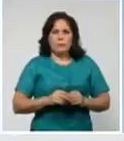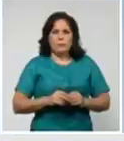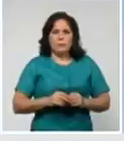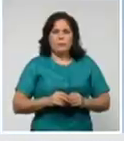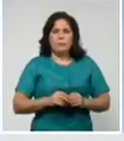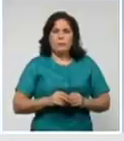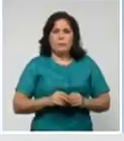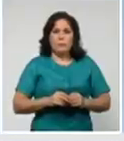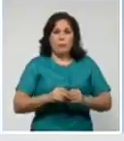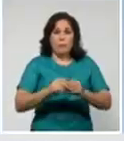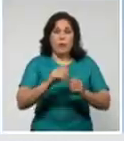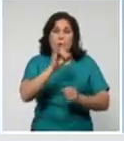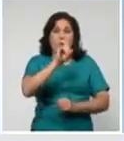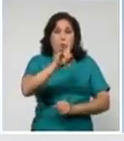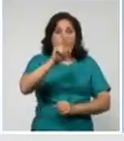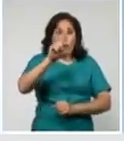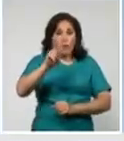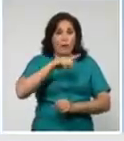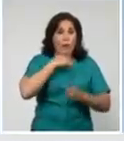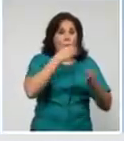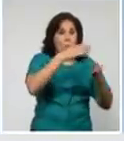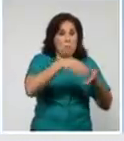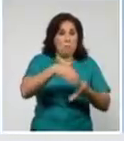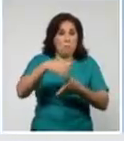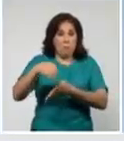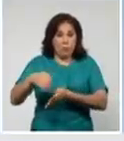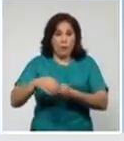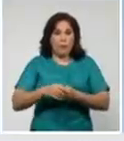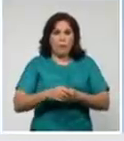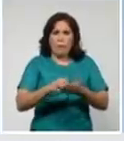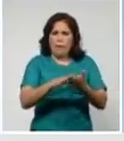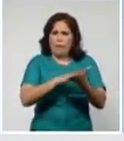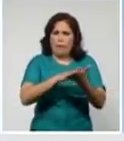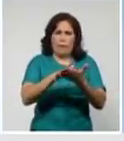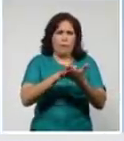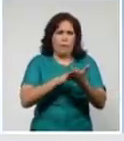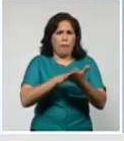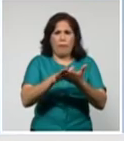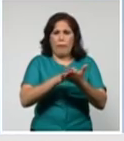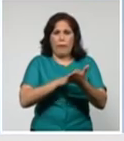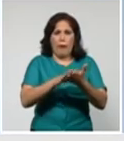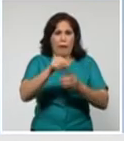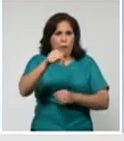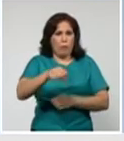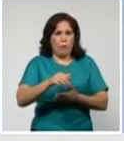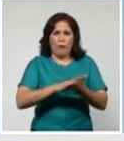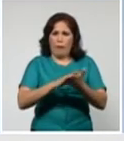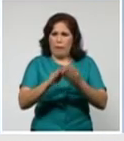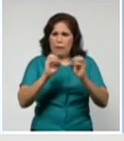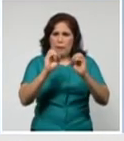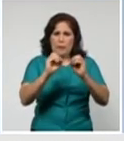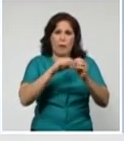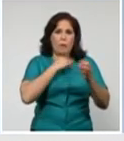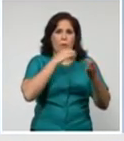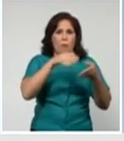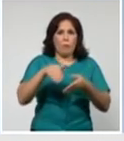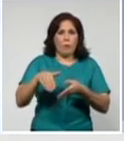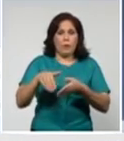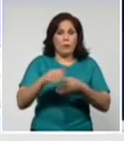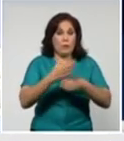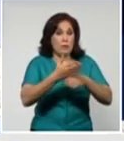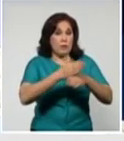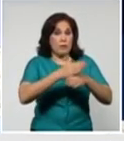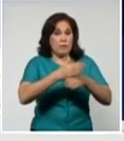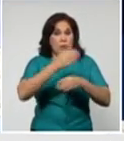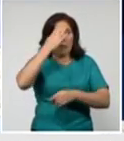reportan 92 fallecidos, ninguno del día. Esto da a Cuba una